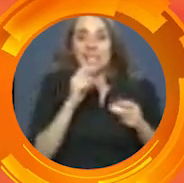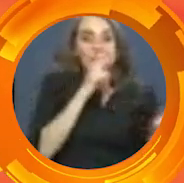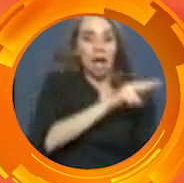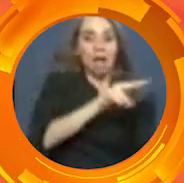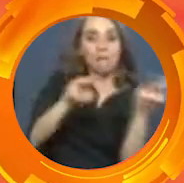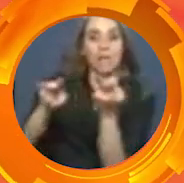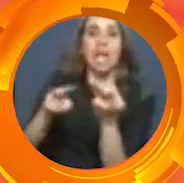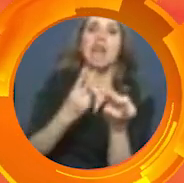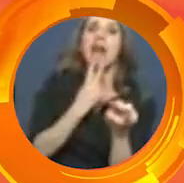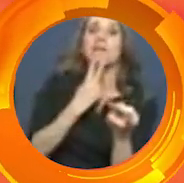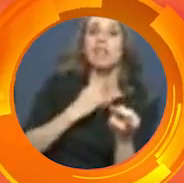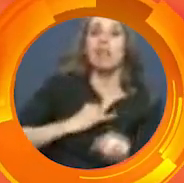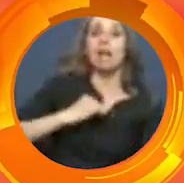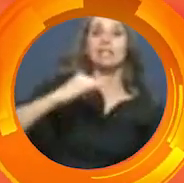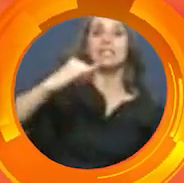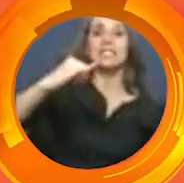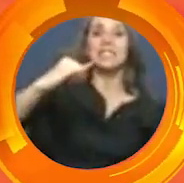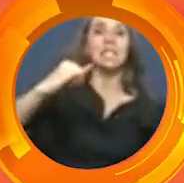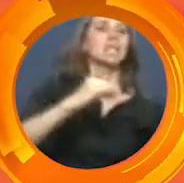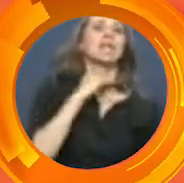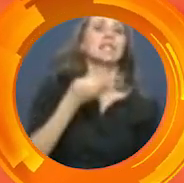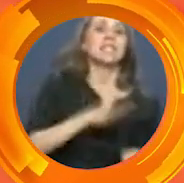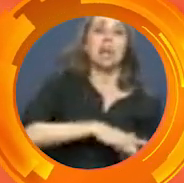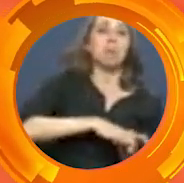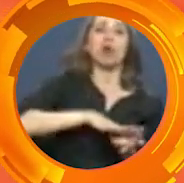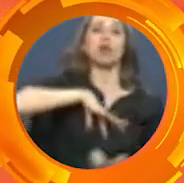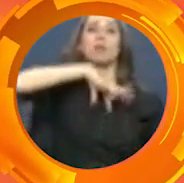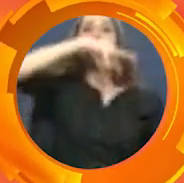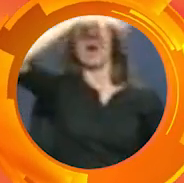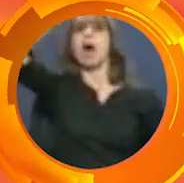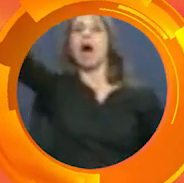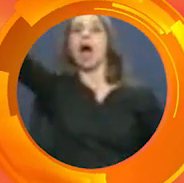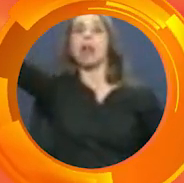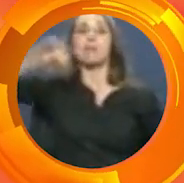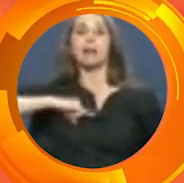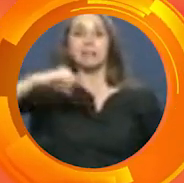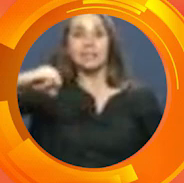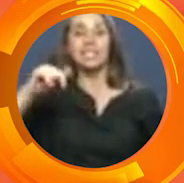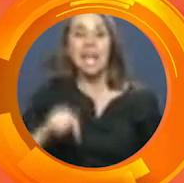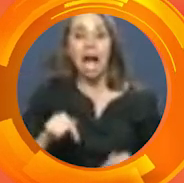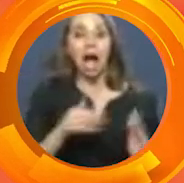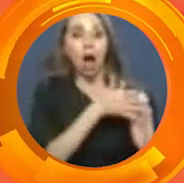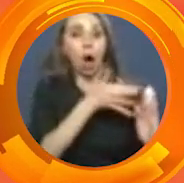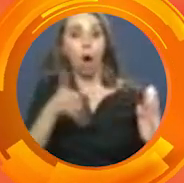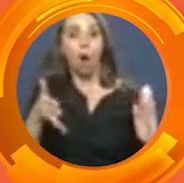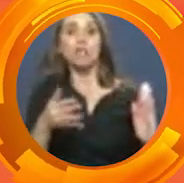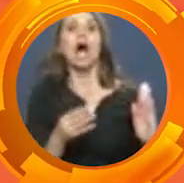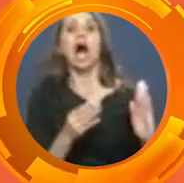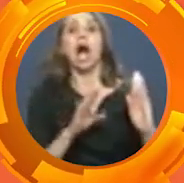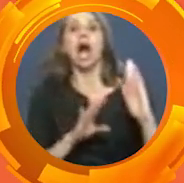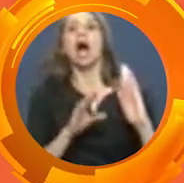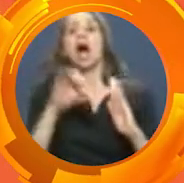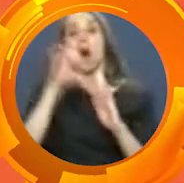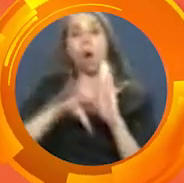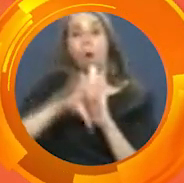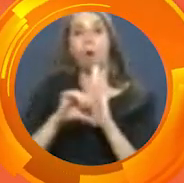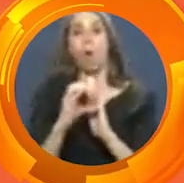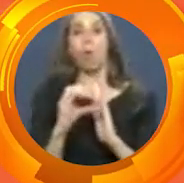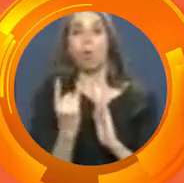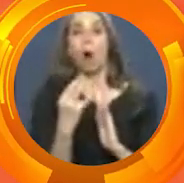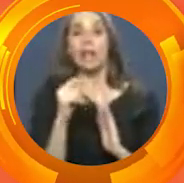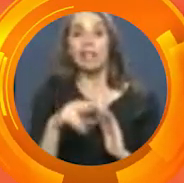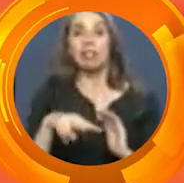vida continúa más allá de la muerte? En este momento especial, además de cuarentena, que llevan a las familias a reunirse,